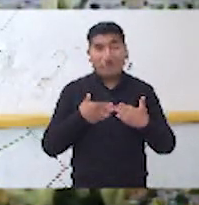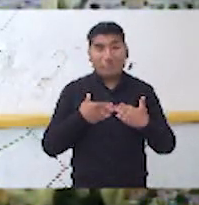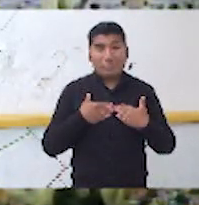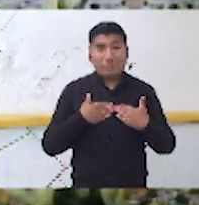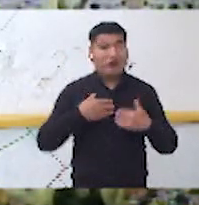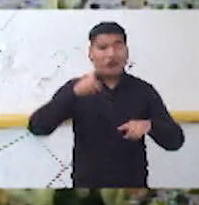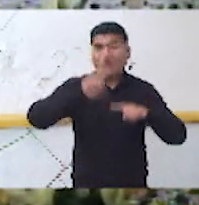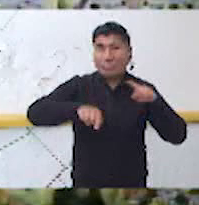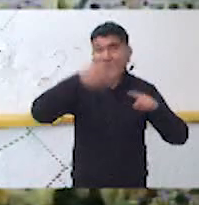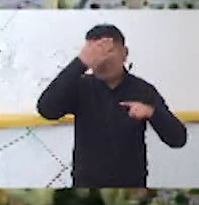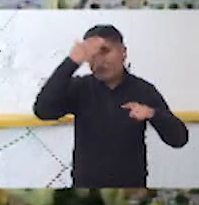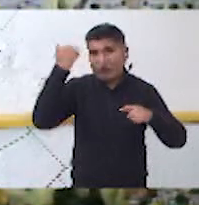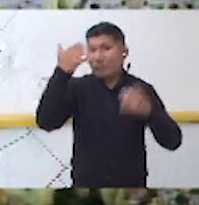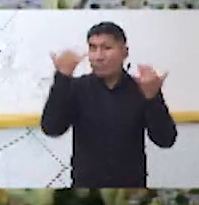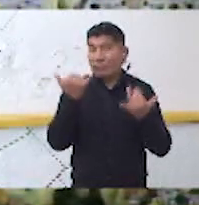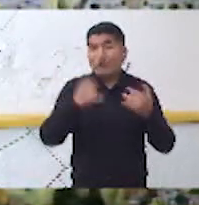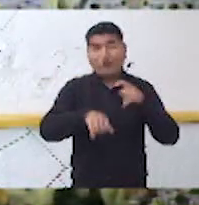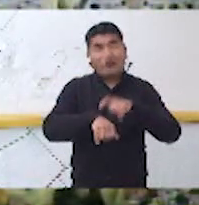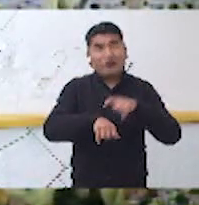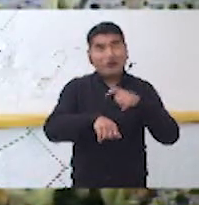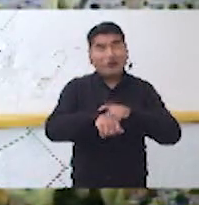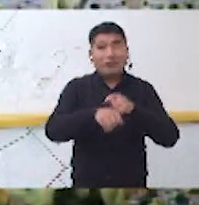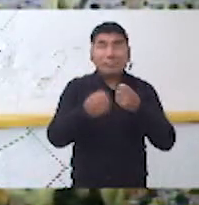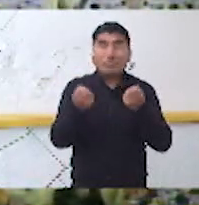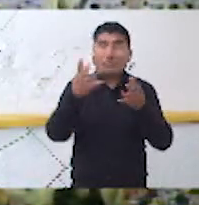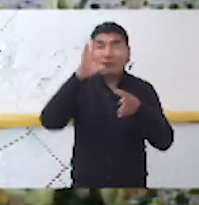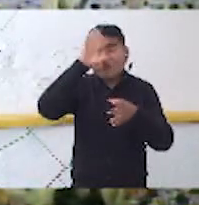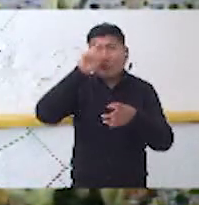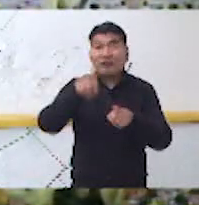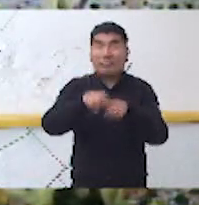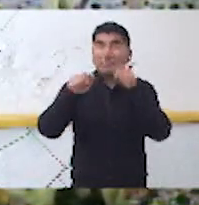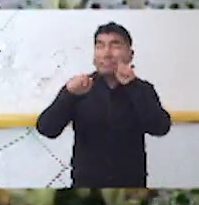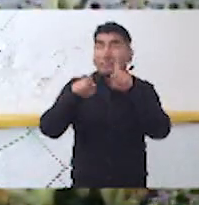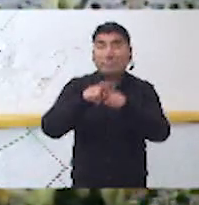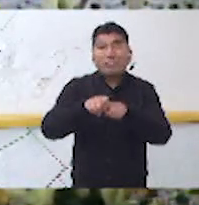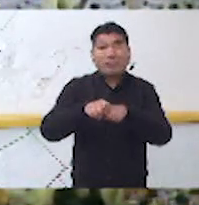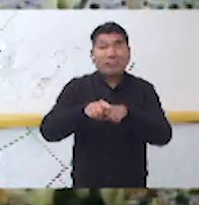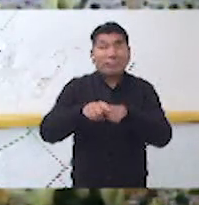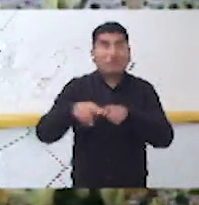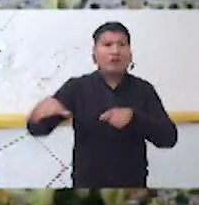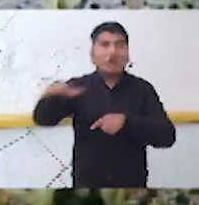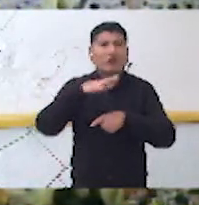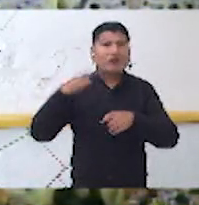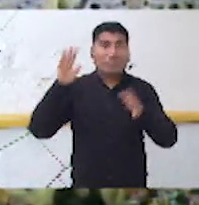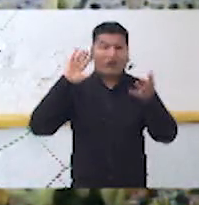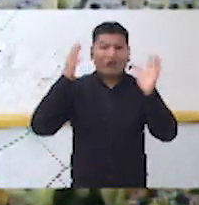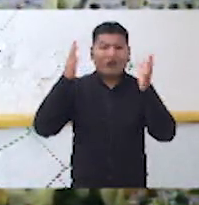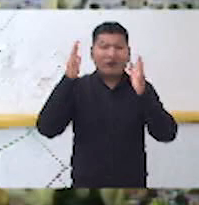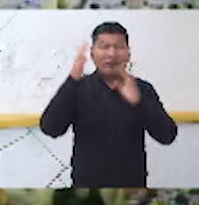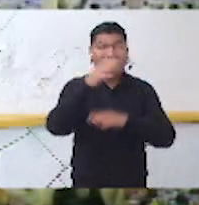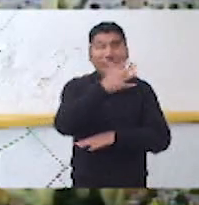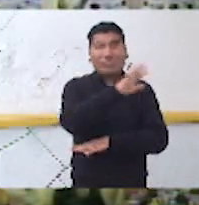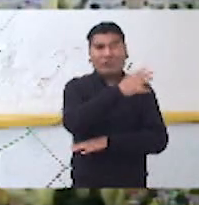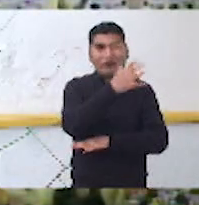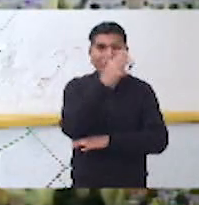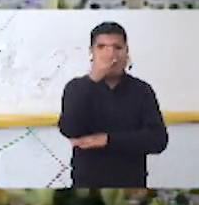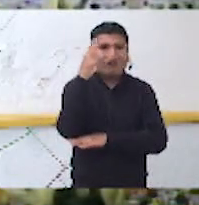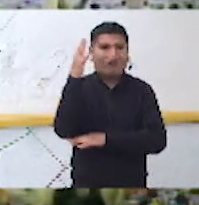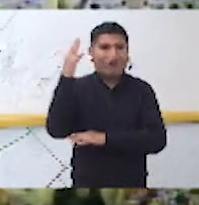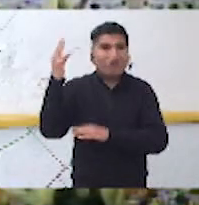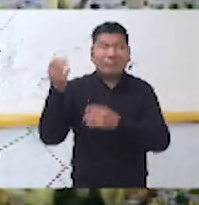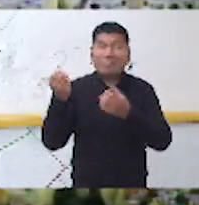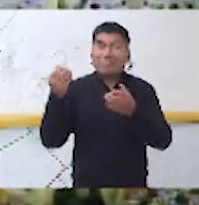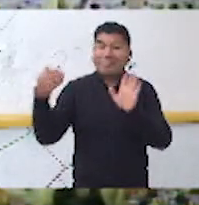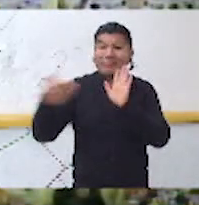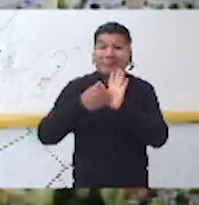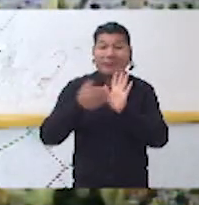no podemos olvidar en este momento a tantos hermanos de la Amazonía que están sufriendo por los incendios que afectan miles